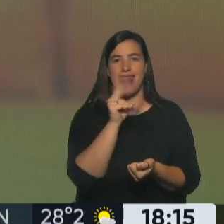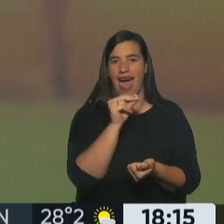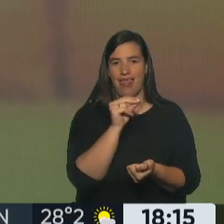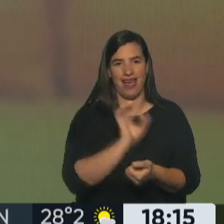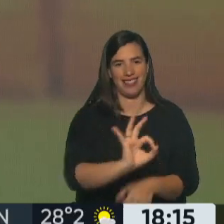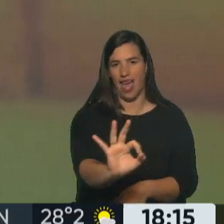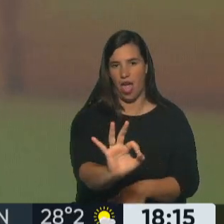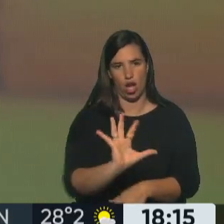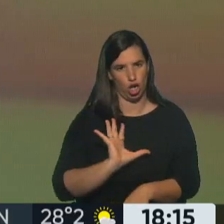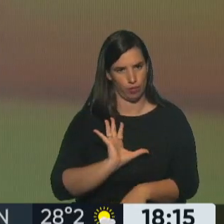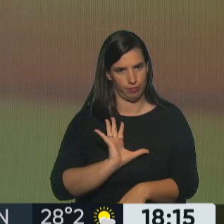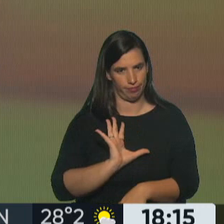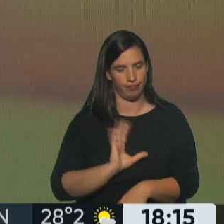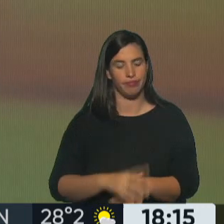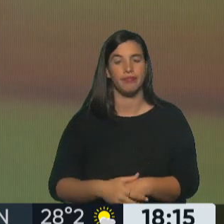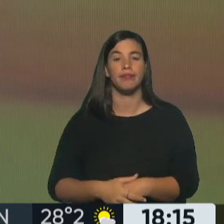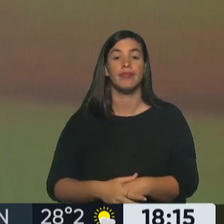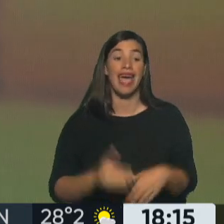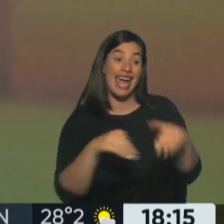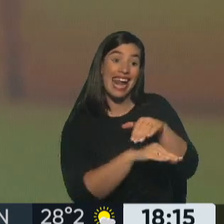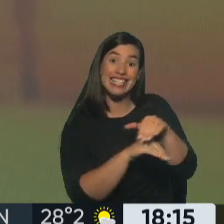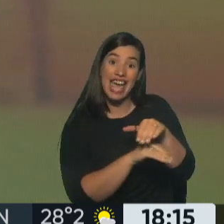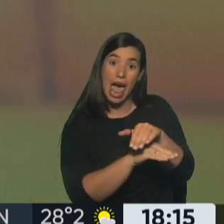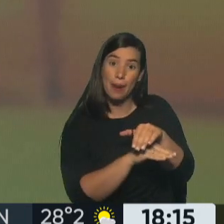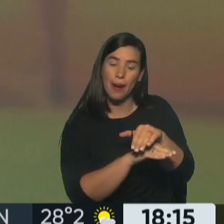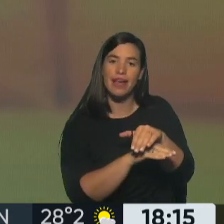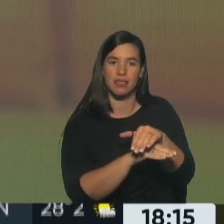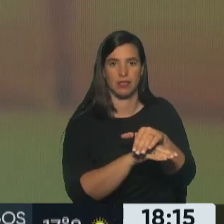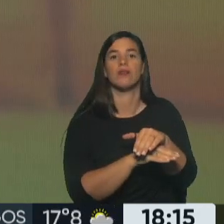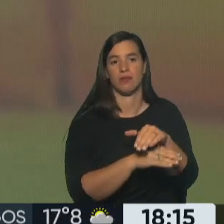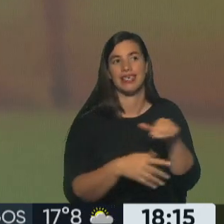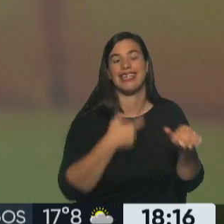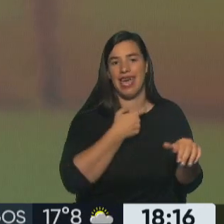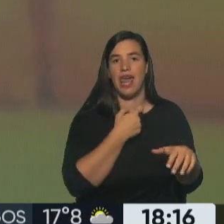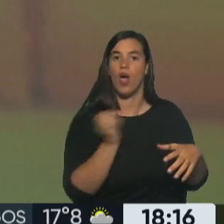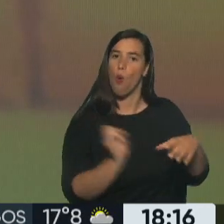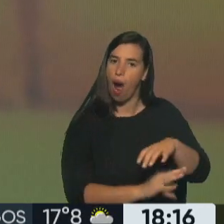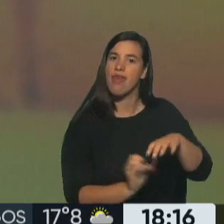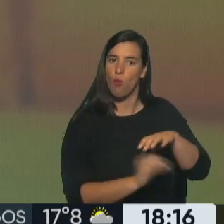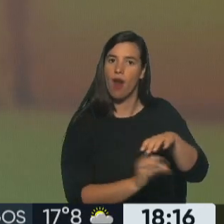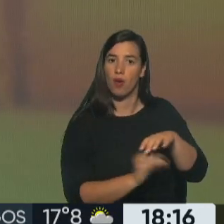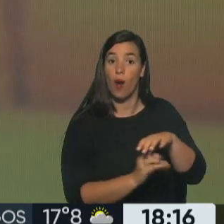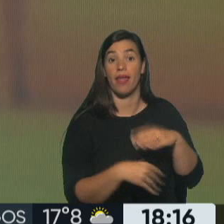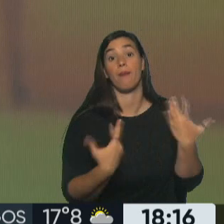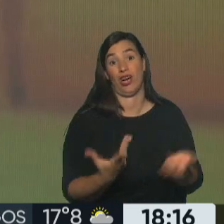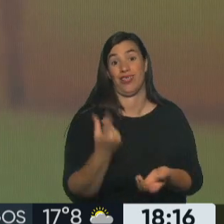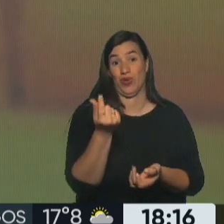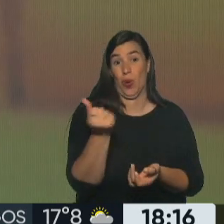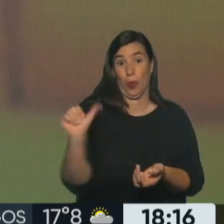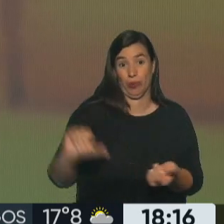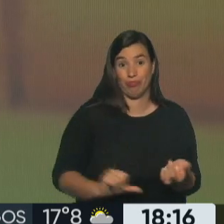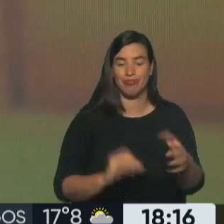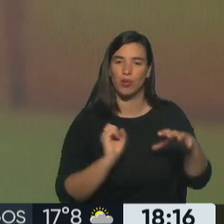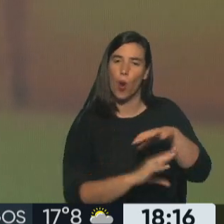emisión. ¿Qué pasa con las reservas? Promete acumular reservas, por eso es una devaluación tan importante. La primera de esta